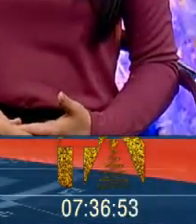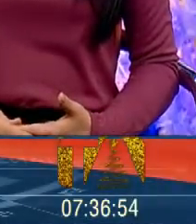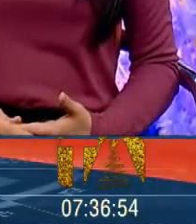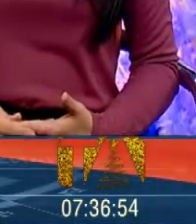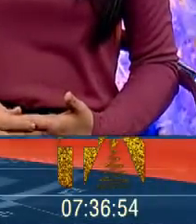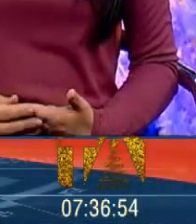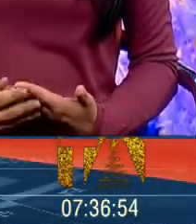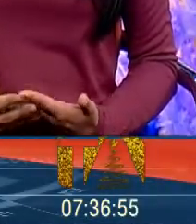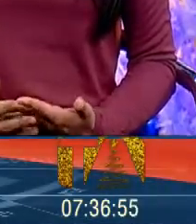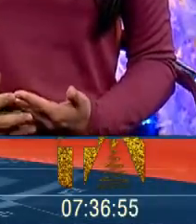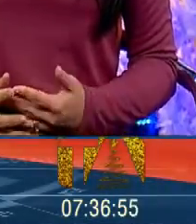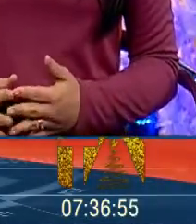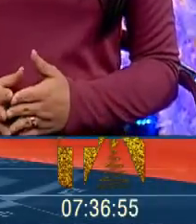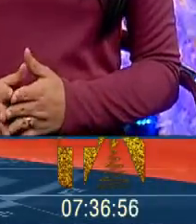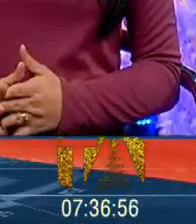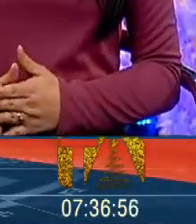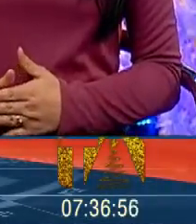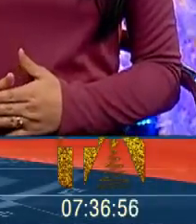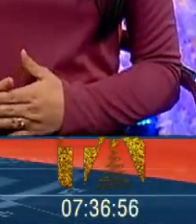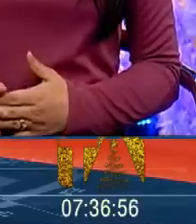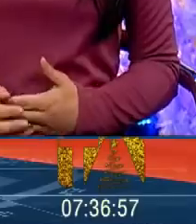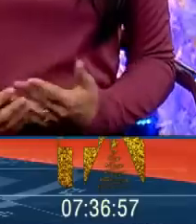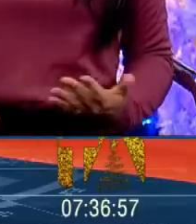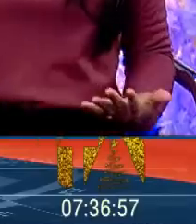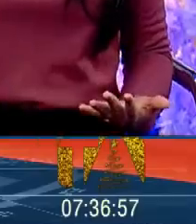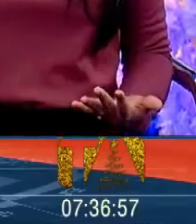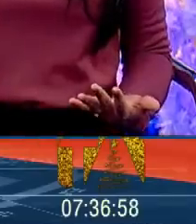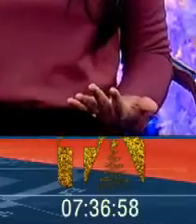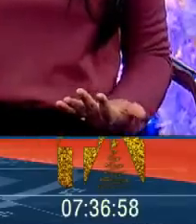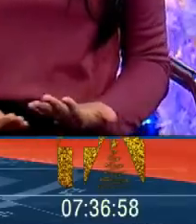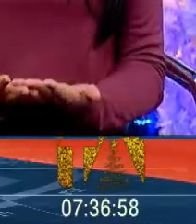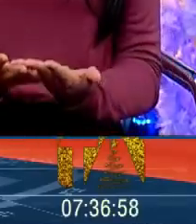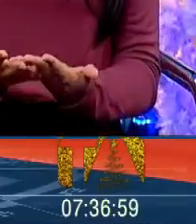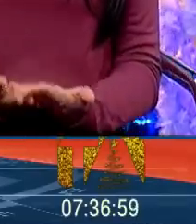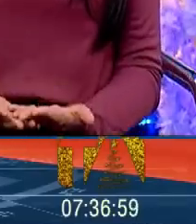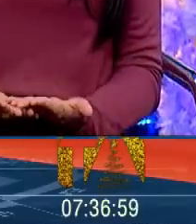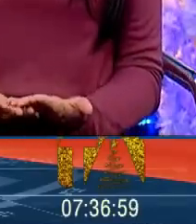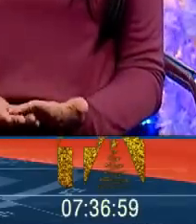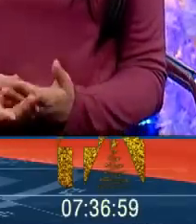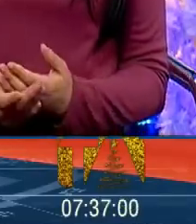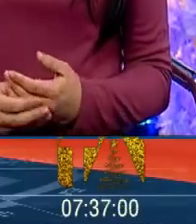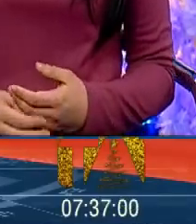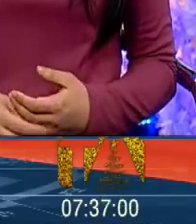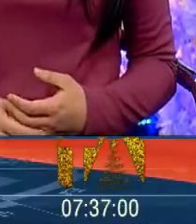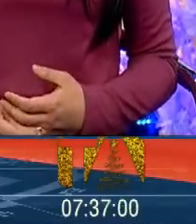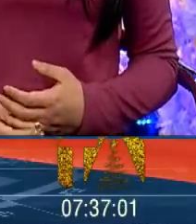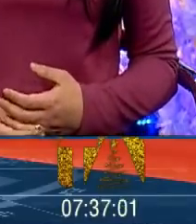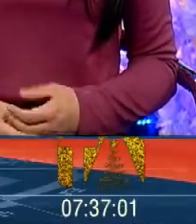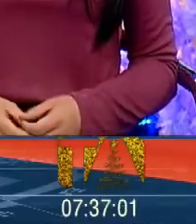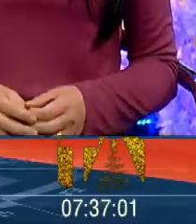Muy buenos días, bienvenidos al noticiero de la comunidad de 24 horas. Gracias por acompañarnos y también por su sintonía.